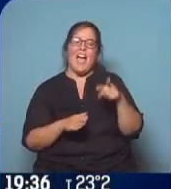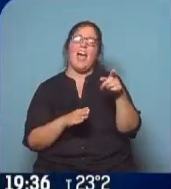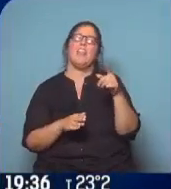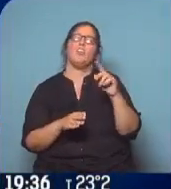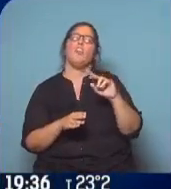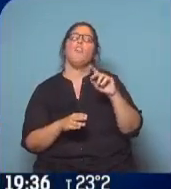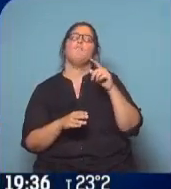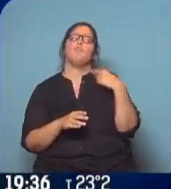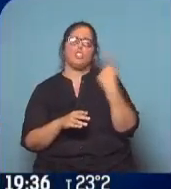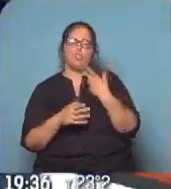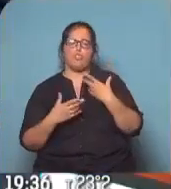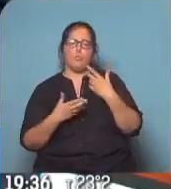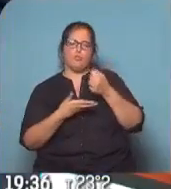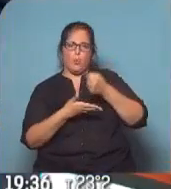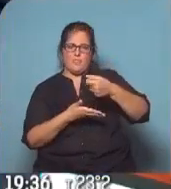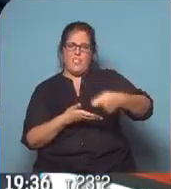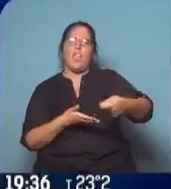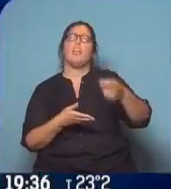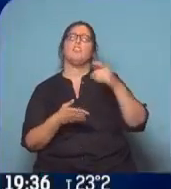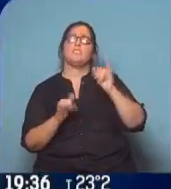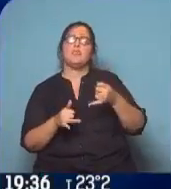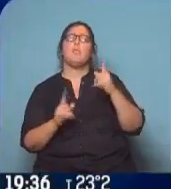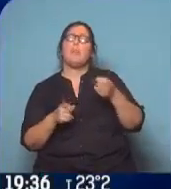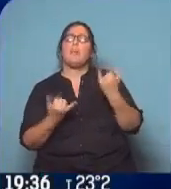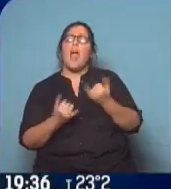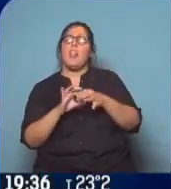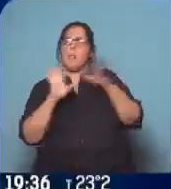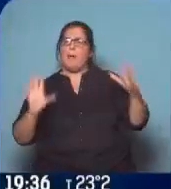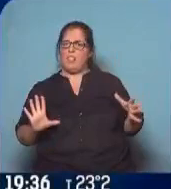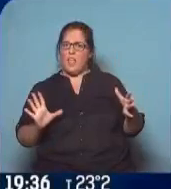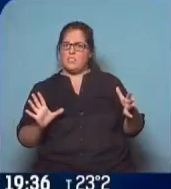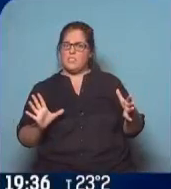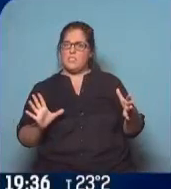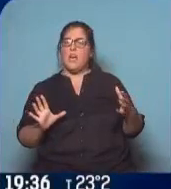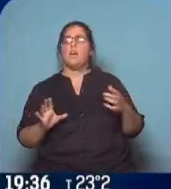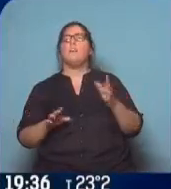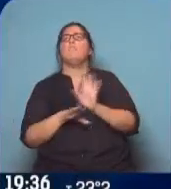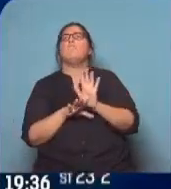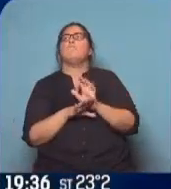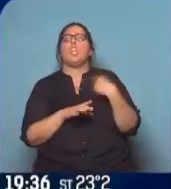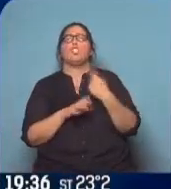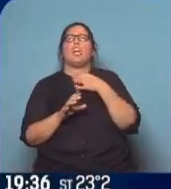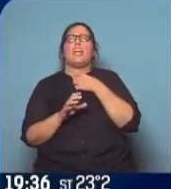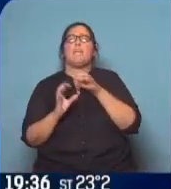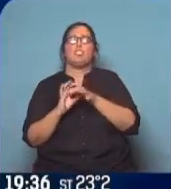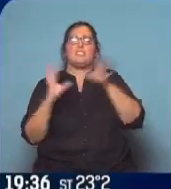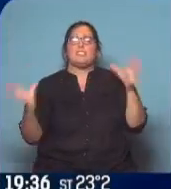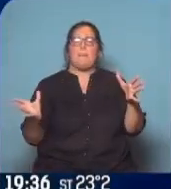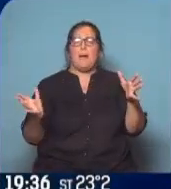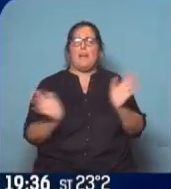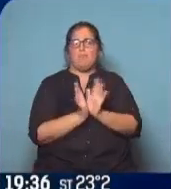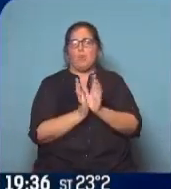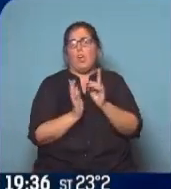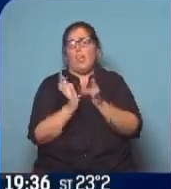subsidiarios que colaboramos pero tenemos independencia si quiere si uno dice que queremos separar lo que nos queremos separar de ciertamente las